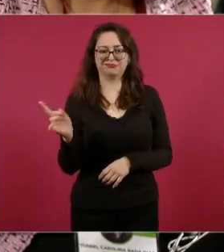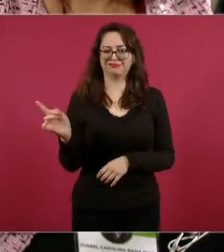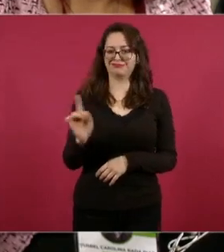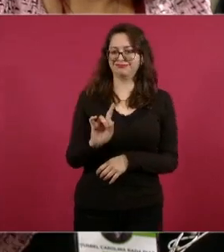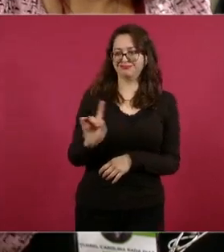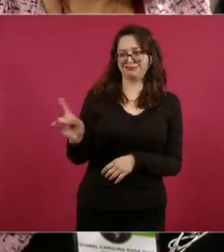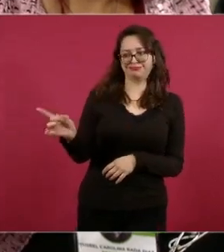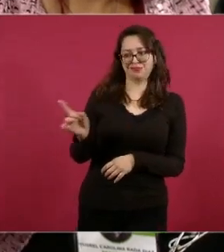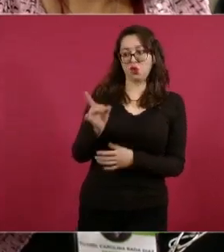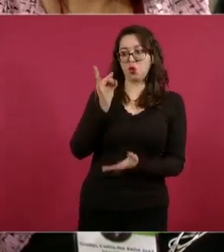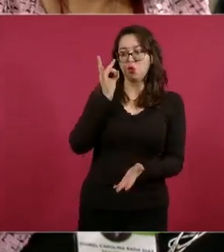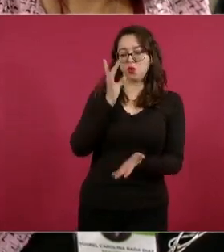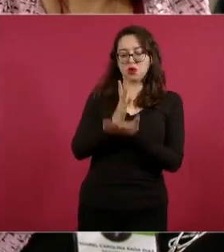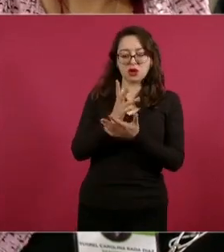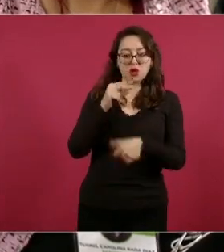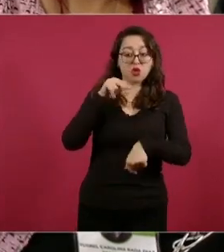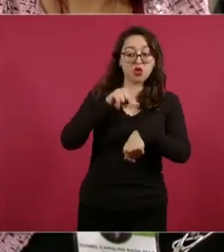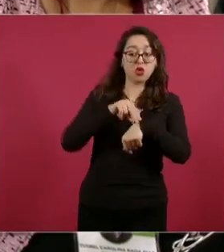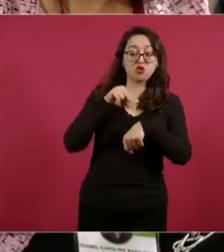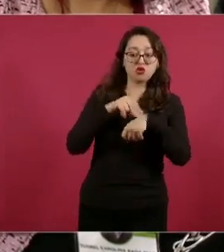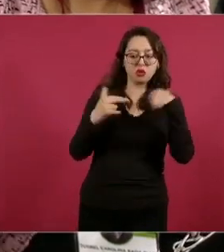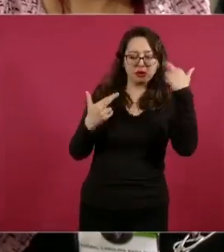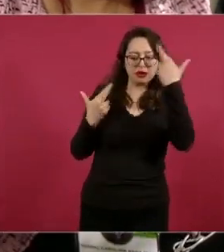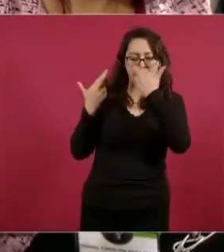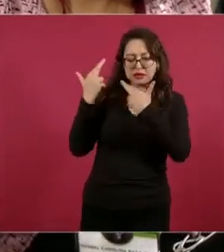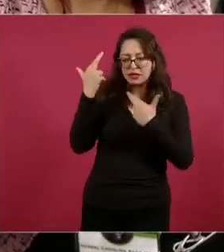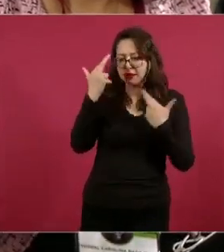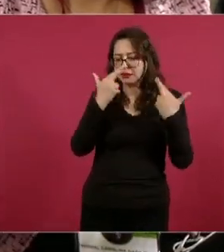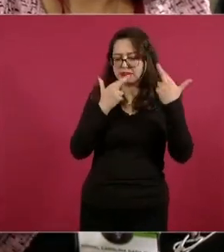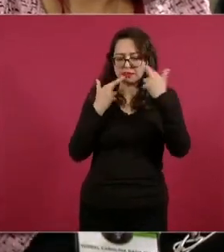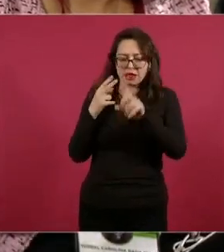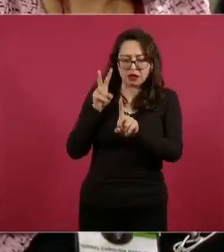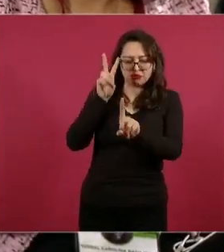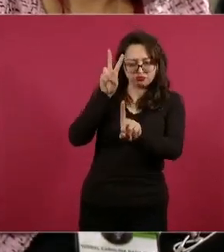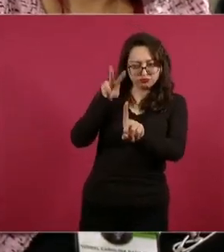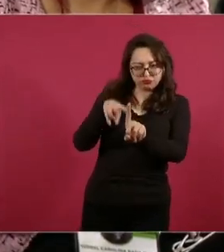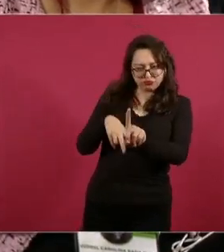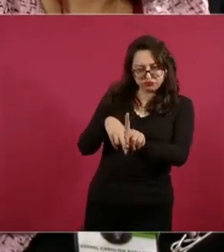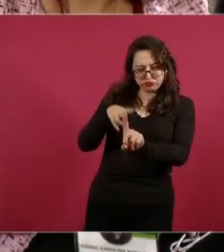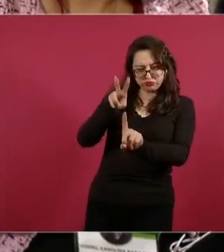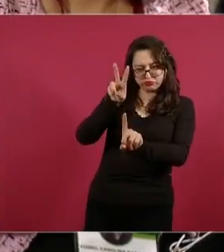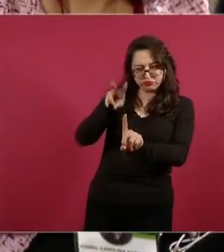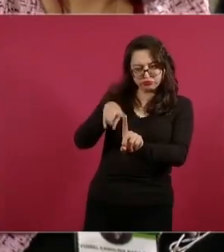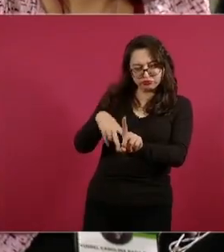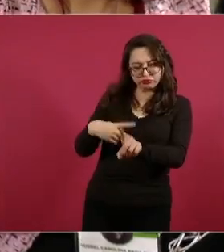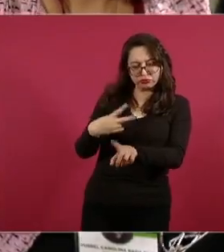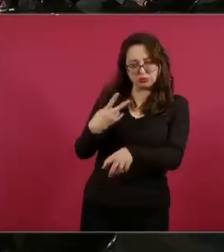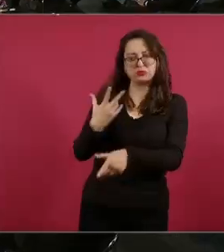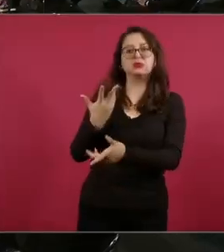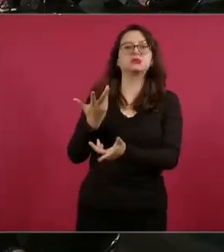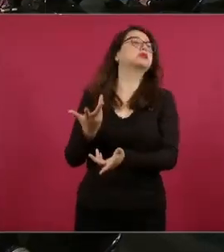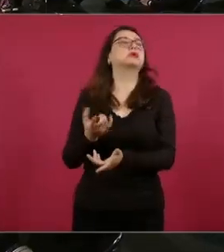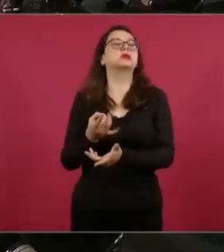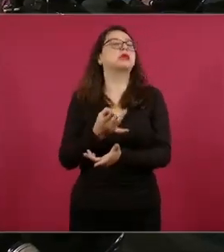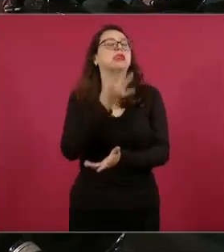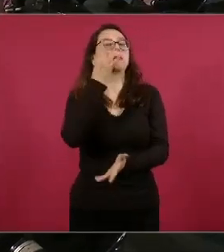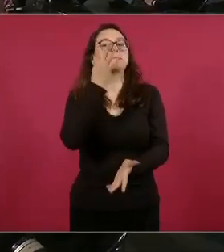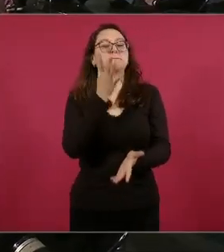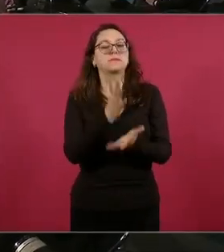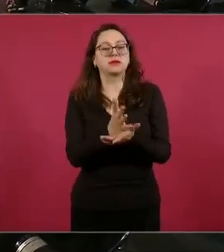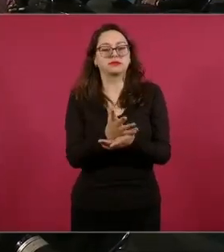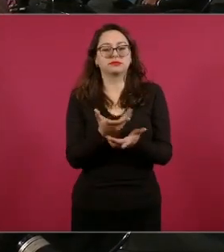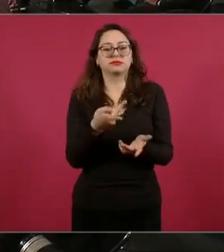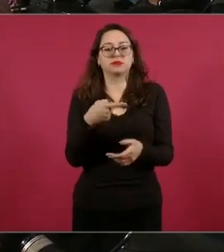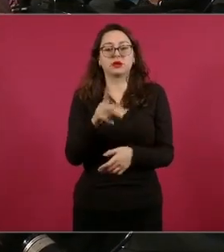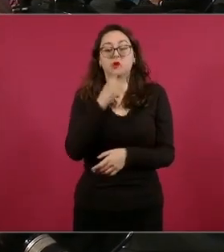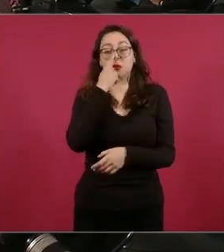que este diagnóstico se hace a través de la diferenciación del médico con el paciente. Me gustaría conocer qué se sabe al respecto y qué